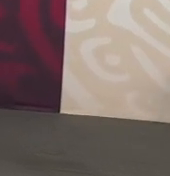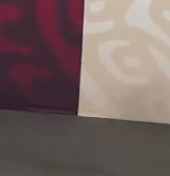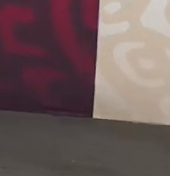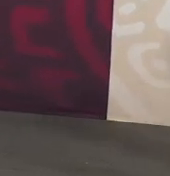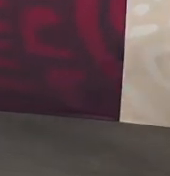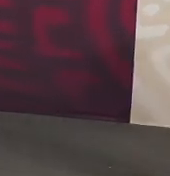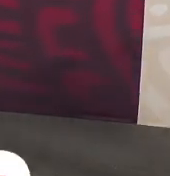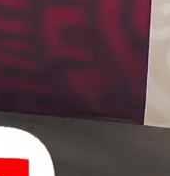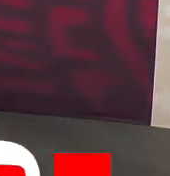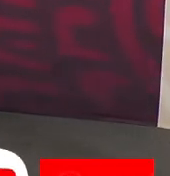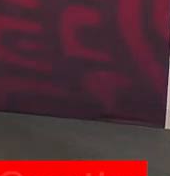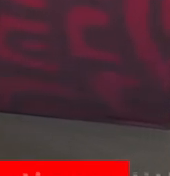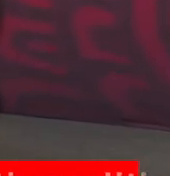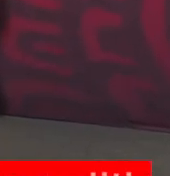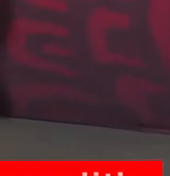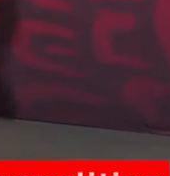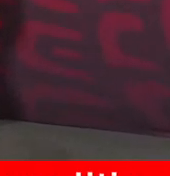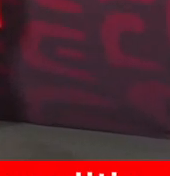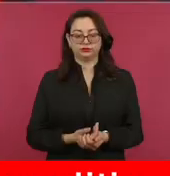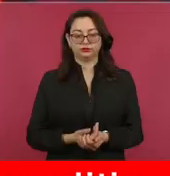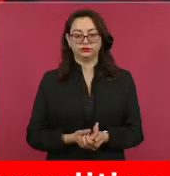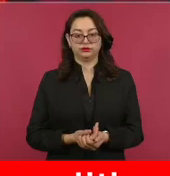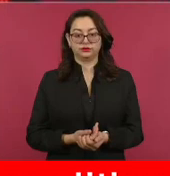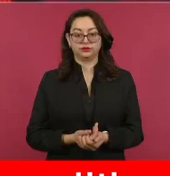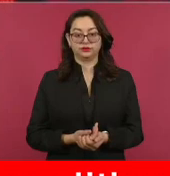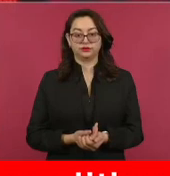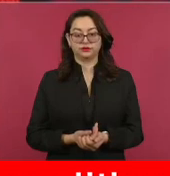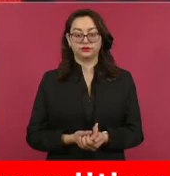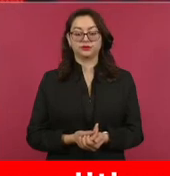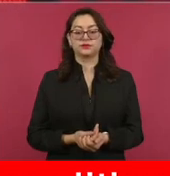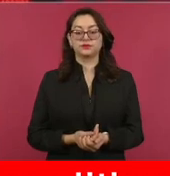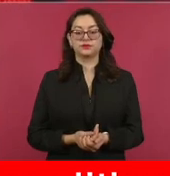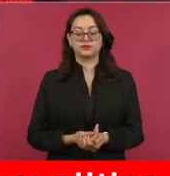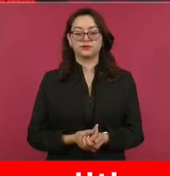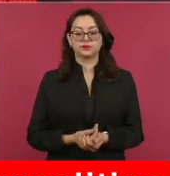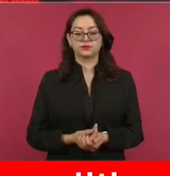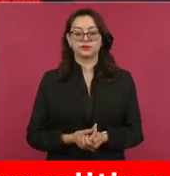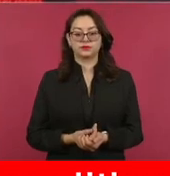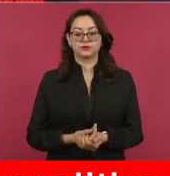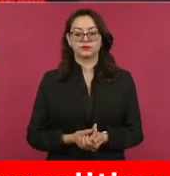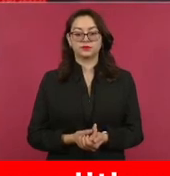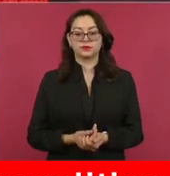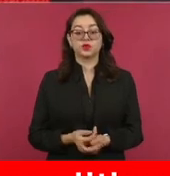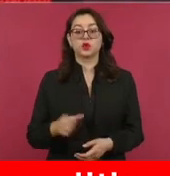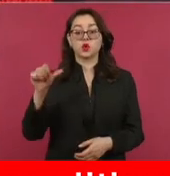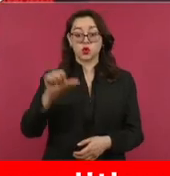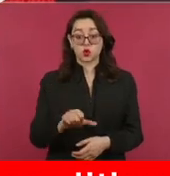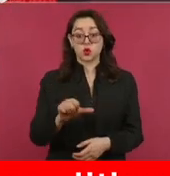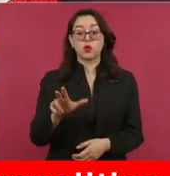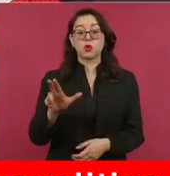Concluye la reunión del presidente López Obrador con empresarios en Palacio Nacional para reactivar el sector turístico de